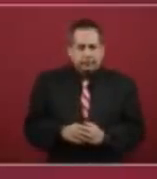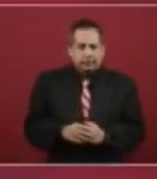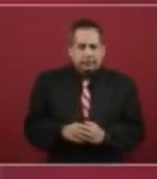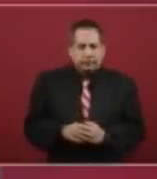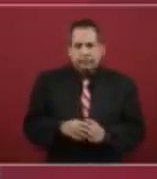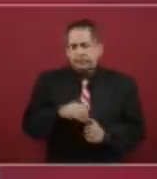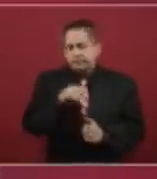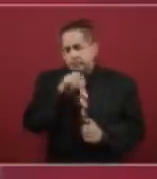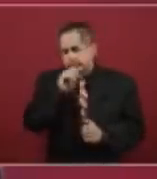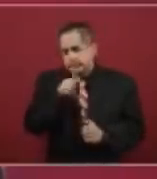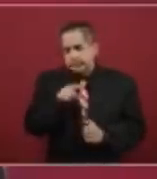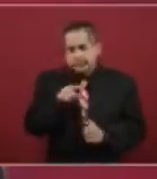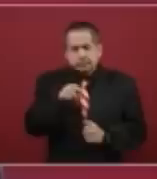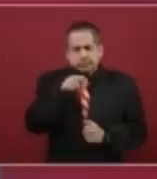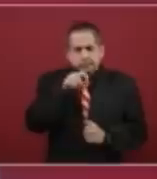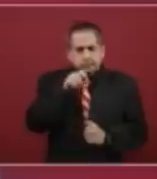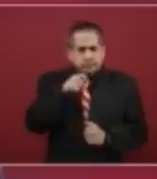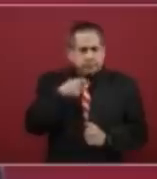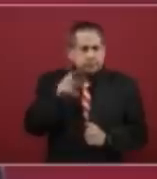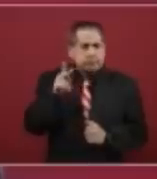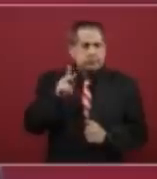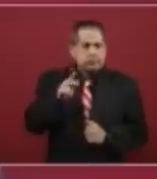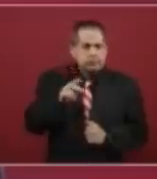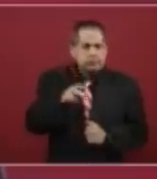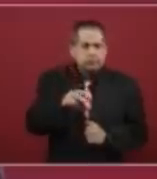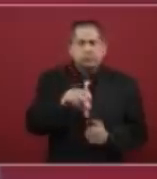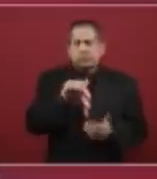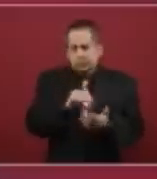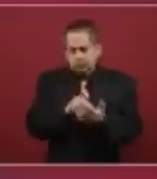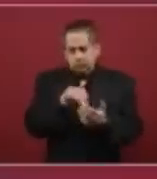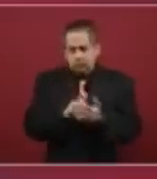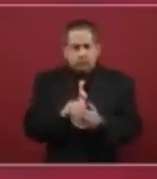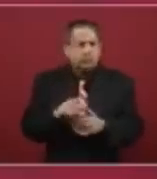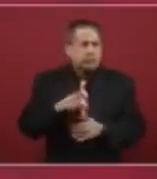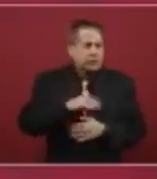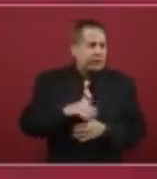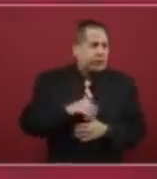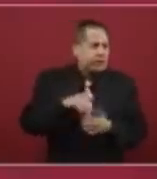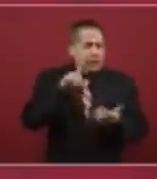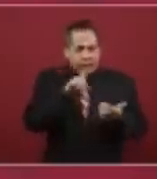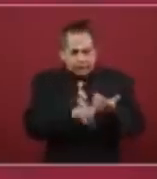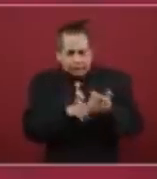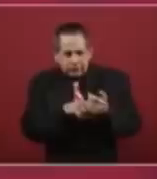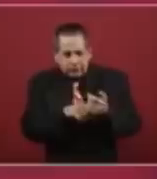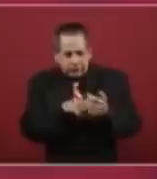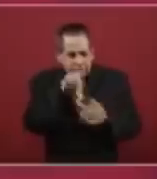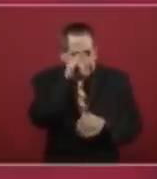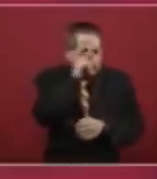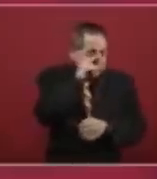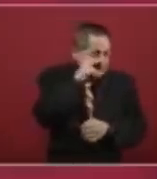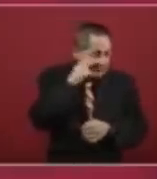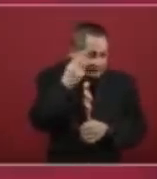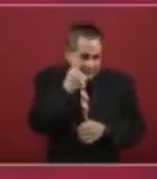Sin embargo, siguen habiendo las tomas clandestinas. Inclusive